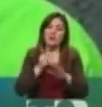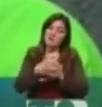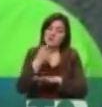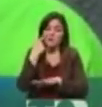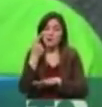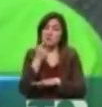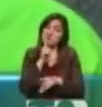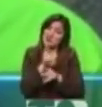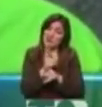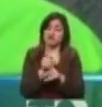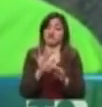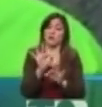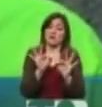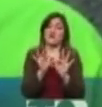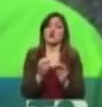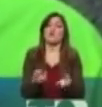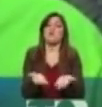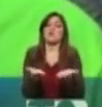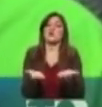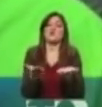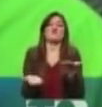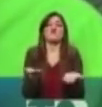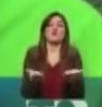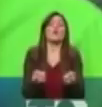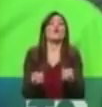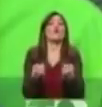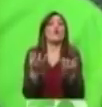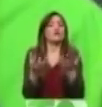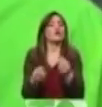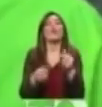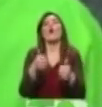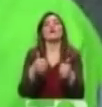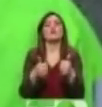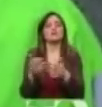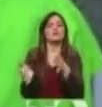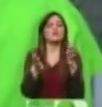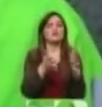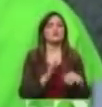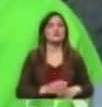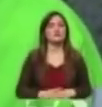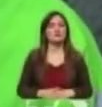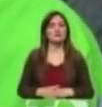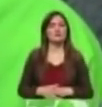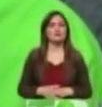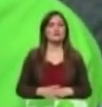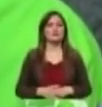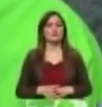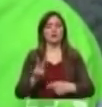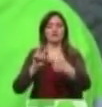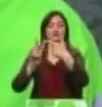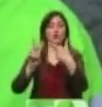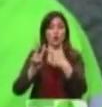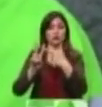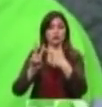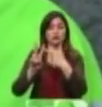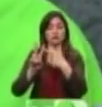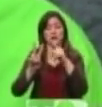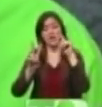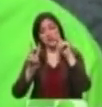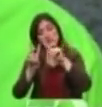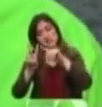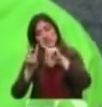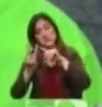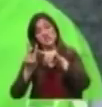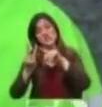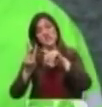homologada, se determinarán cuáles son los pesos exactos de la sustancia. ¿Antecedentes de los detenidos? Efectivamente, el señor Franklin, como se le conoció,